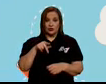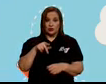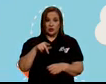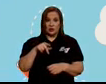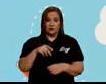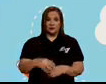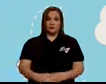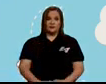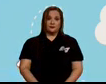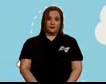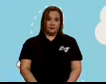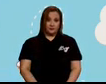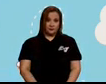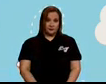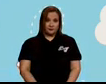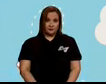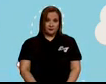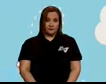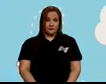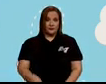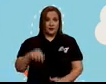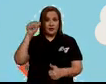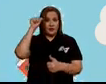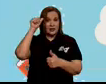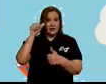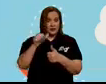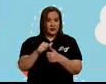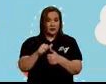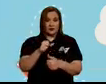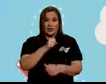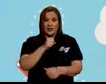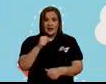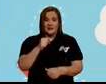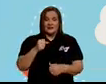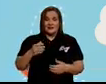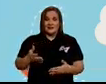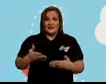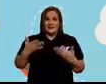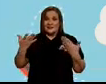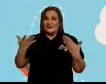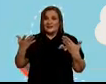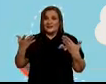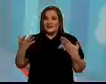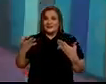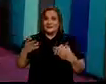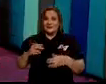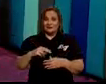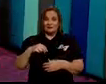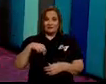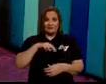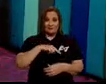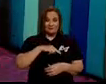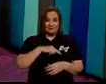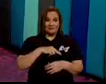respeto. Recuerda cantar con fervor nuestro himno nacional.